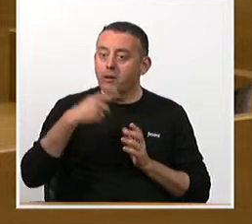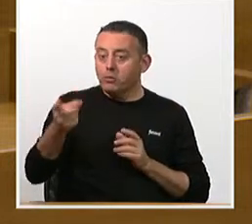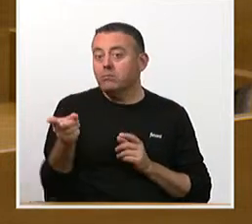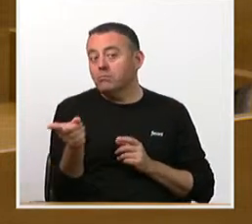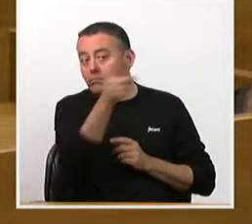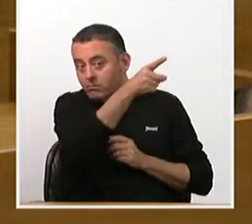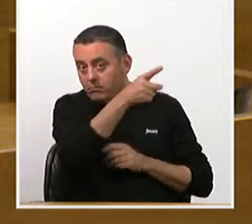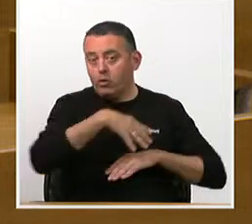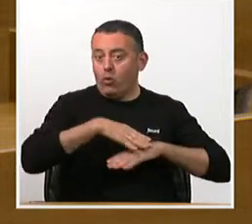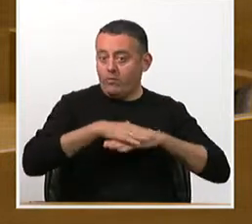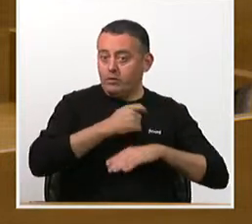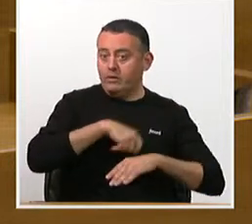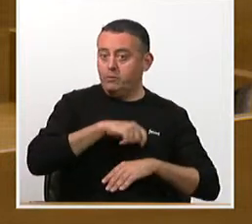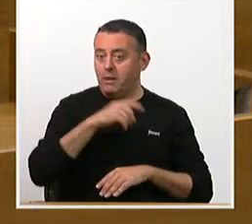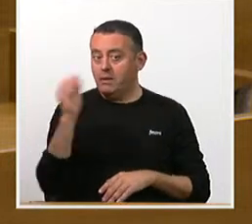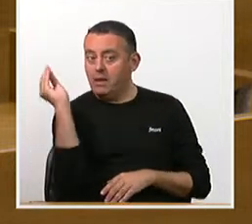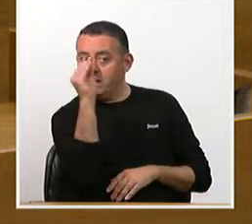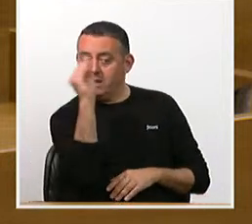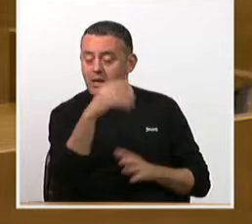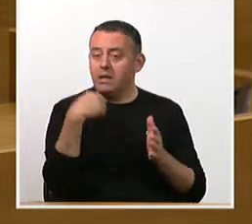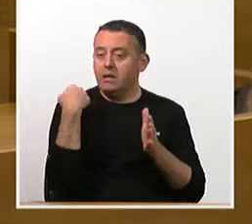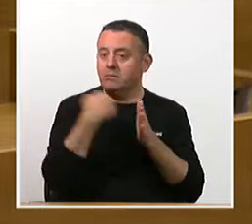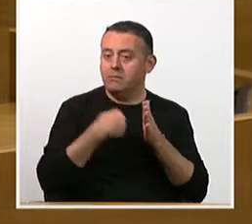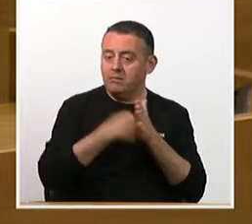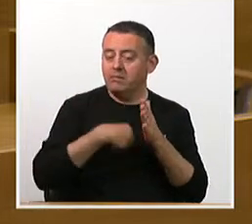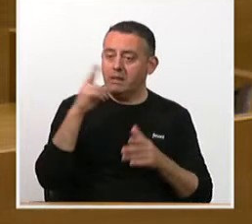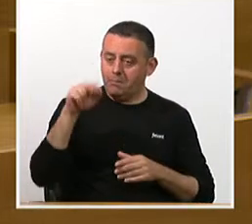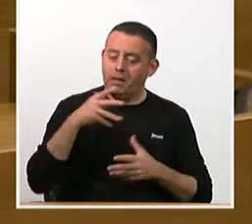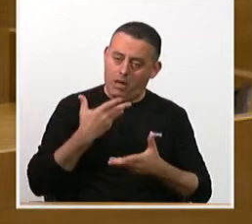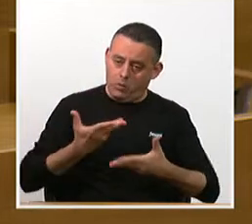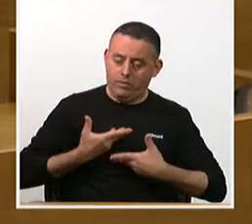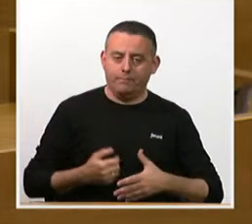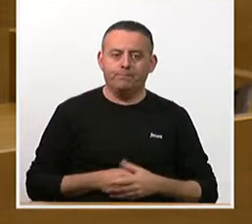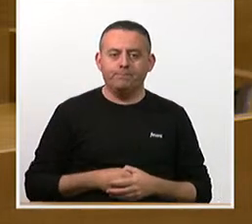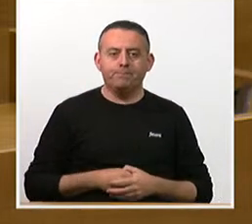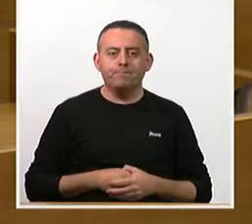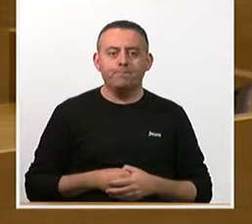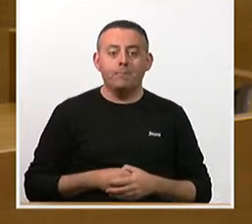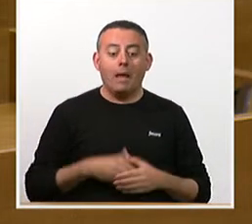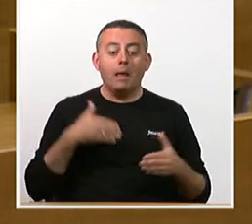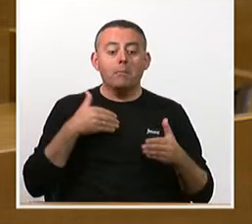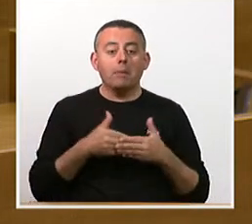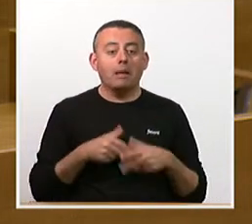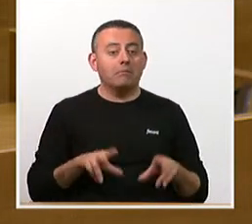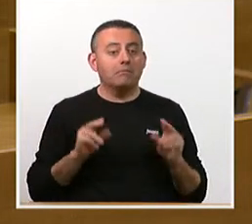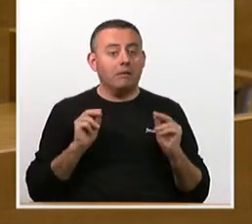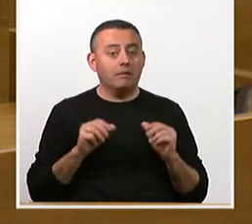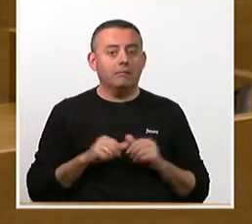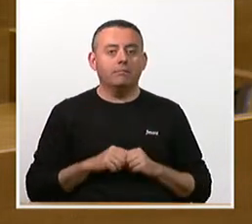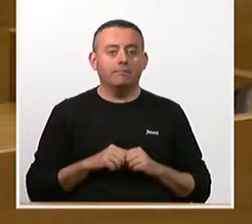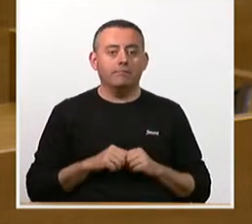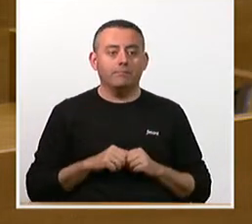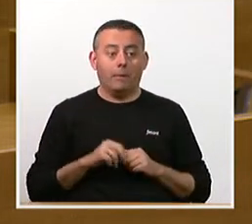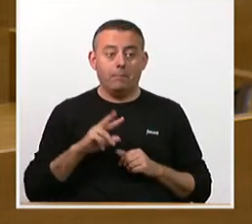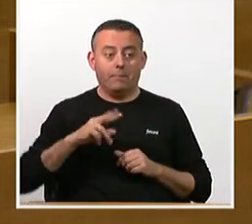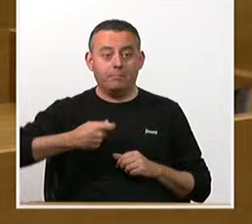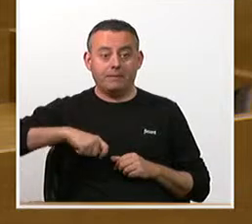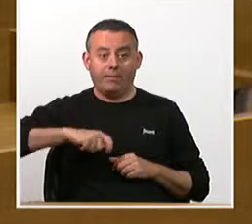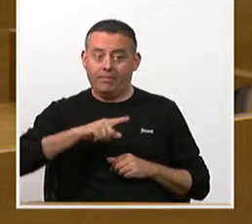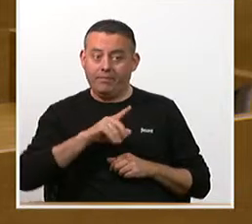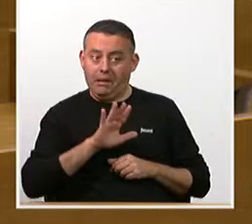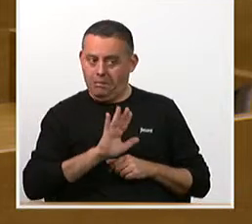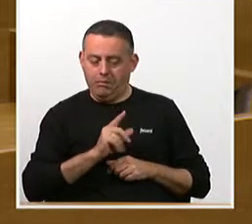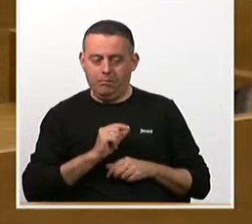voz ante el gobierno de España y también por supuesto para finalizar finalizo señor vicepresidente Quiero poner en valor Los